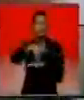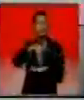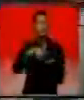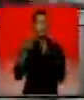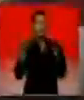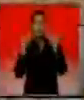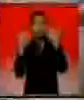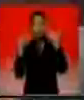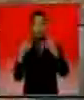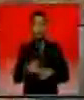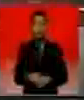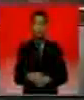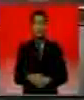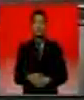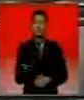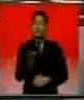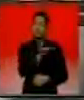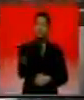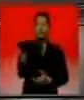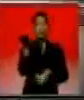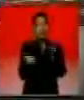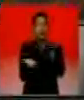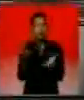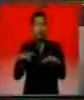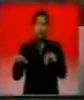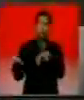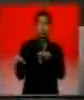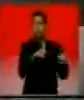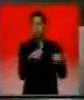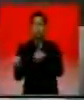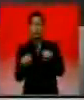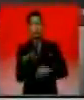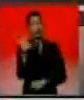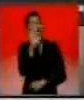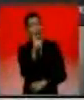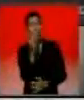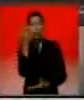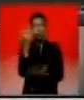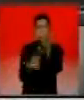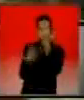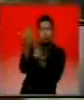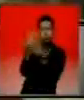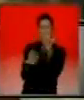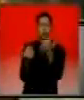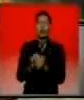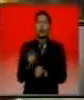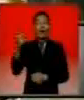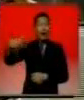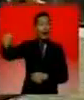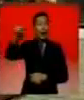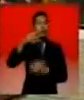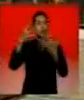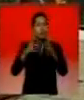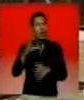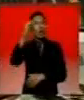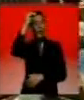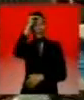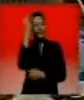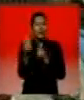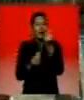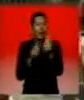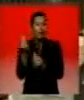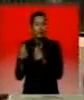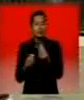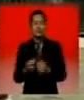de medidas adicionales ante un desastre natural, involucrando así a otras entidades. Cerrar las vías para dar